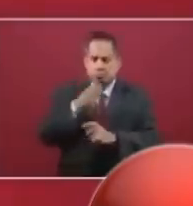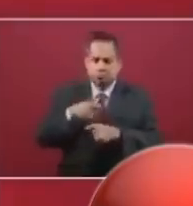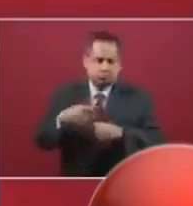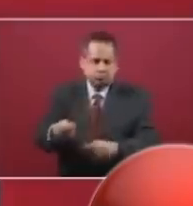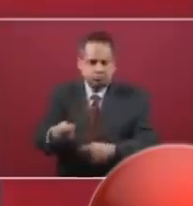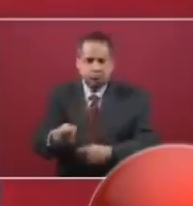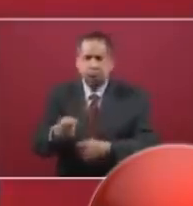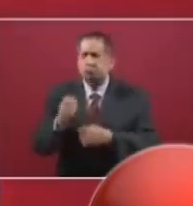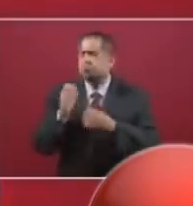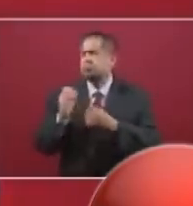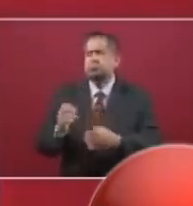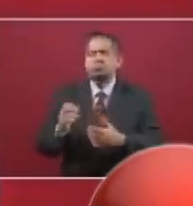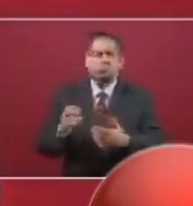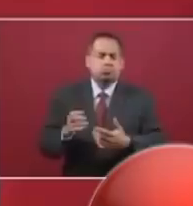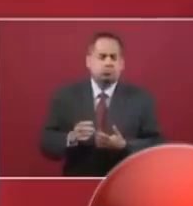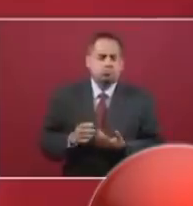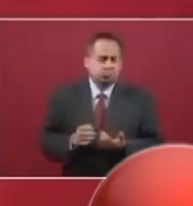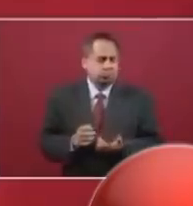escuela,